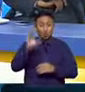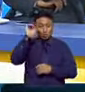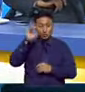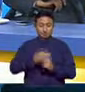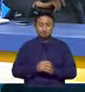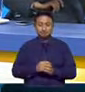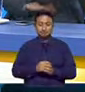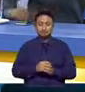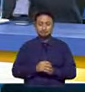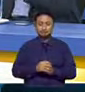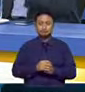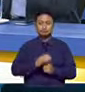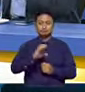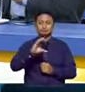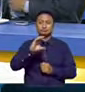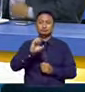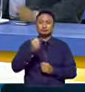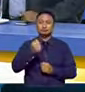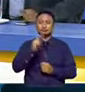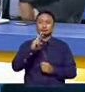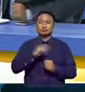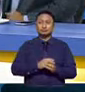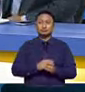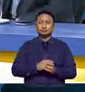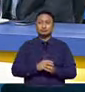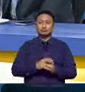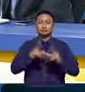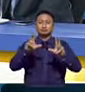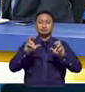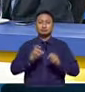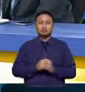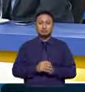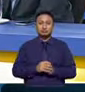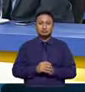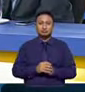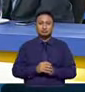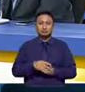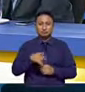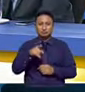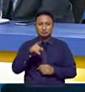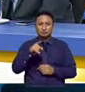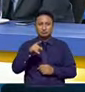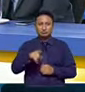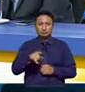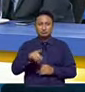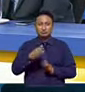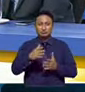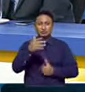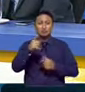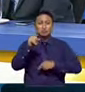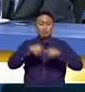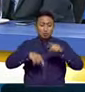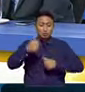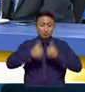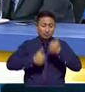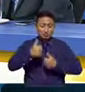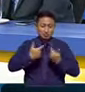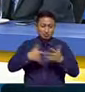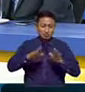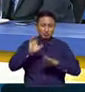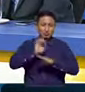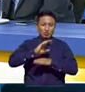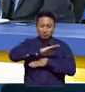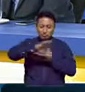César, este tema que acaba de tocar Jorge León, de manchas, tú ves algunas, tú has sido candidato, has recorrido el país en